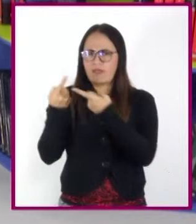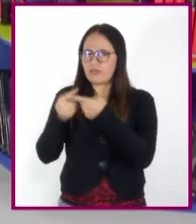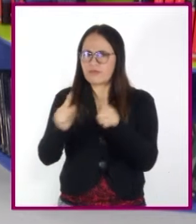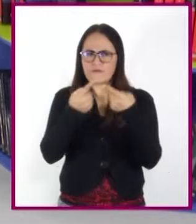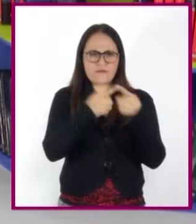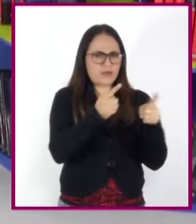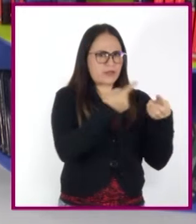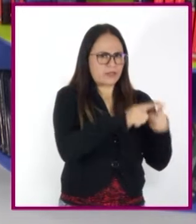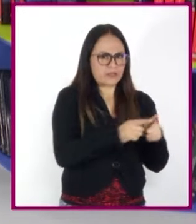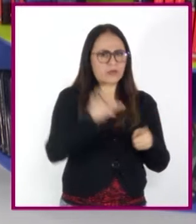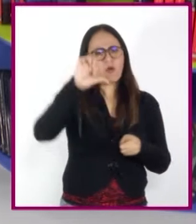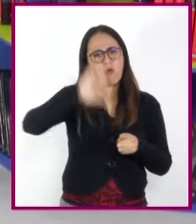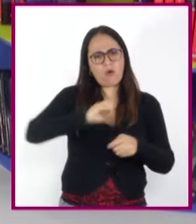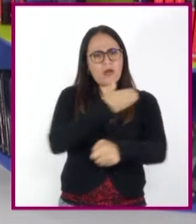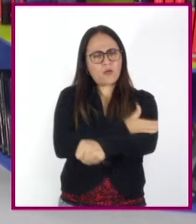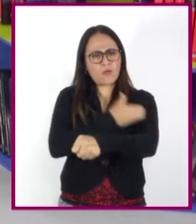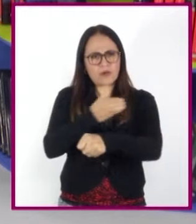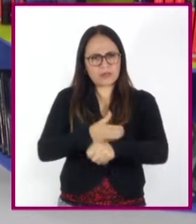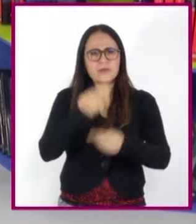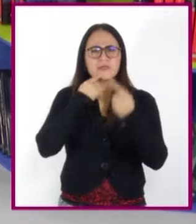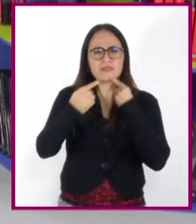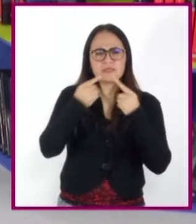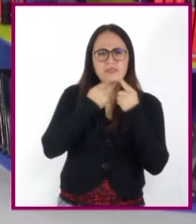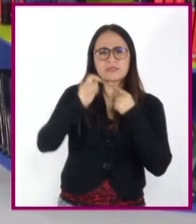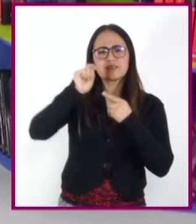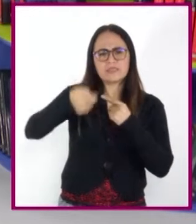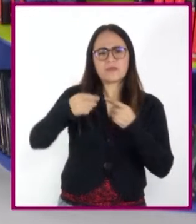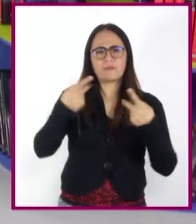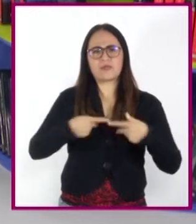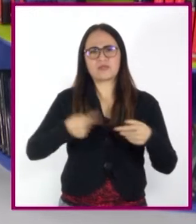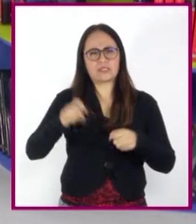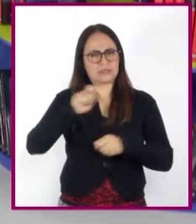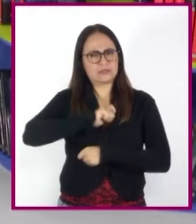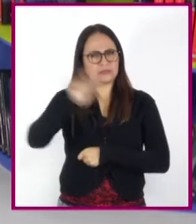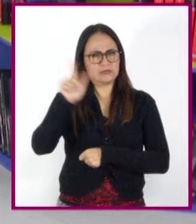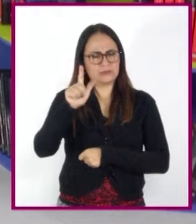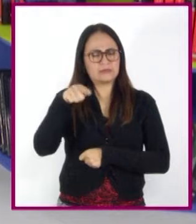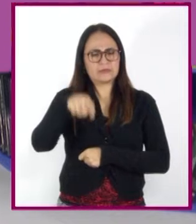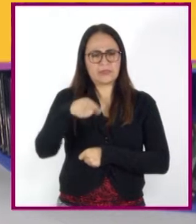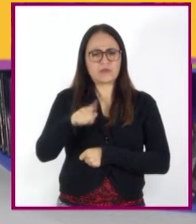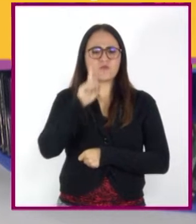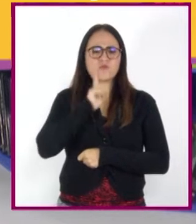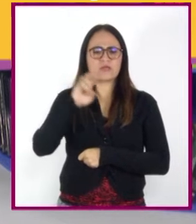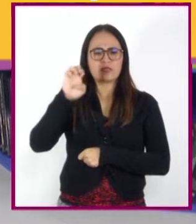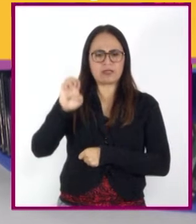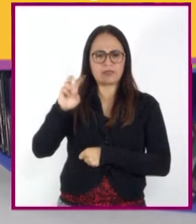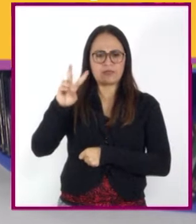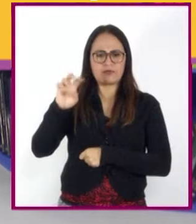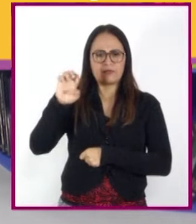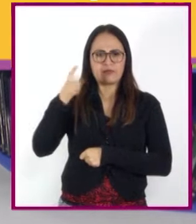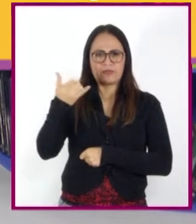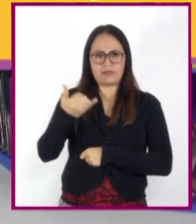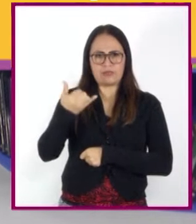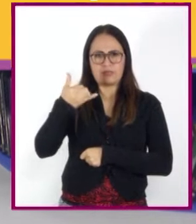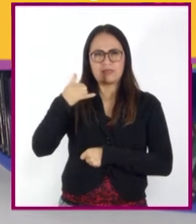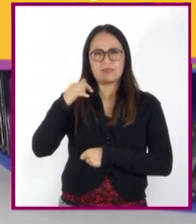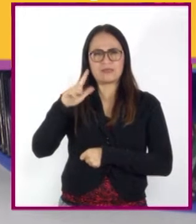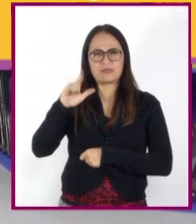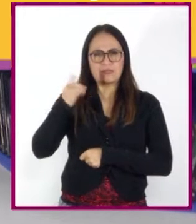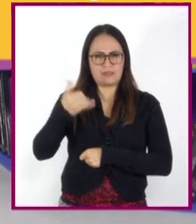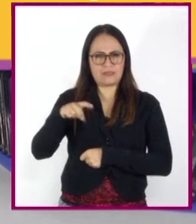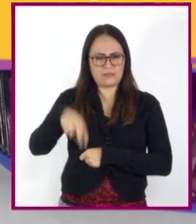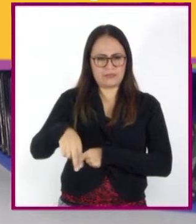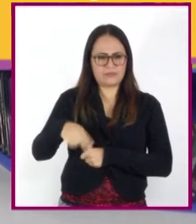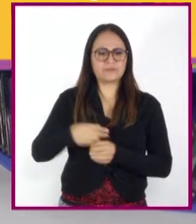Nos acompañarán en este espacio de diálogo 2 especialistas en el tema. Evelyn Sandra González Márquez, quien es